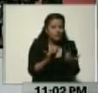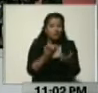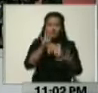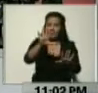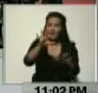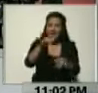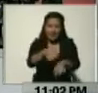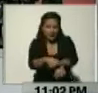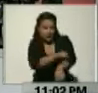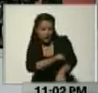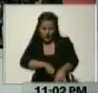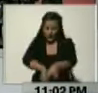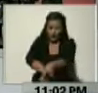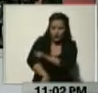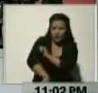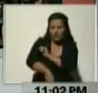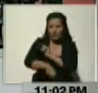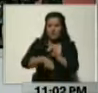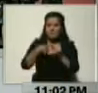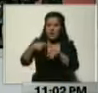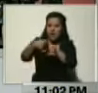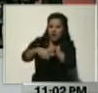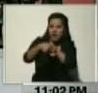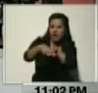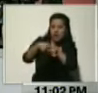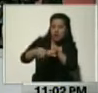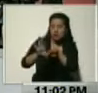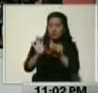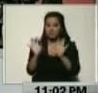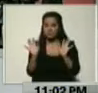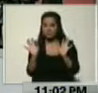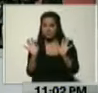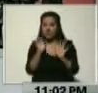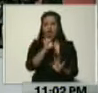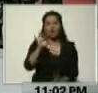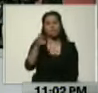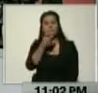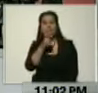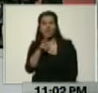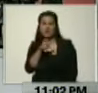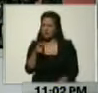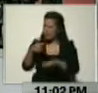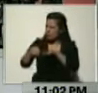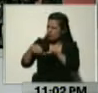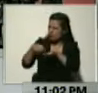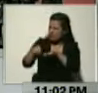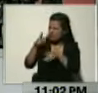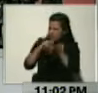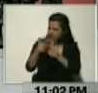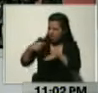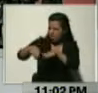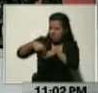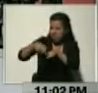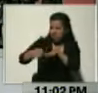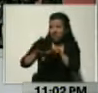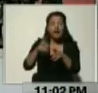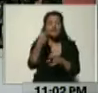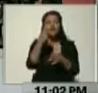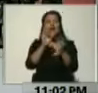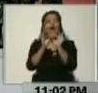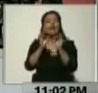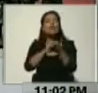Depilaciones varias y un tratamiento en nail care. Nail care. Cuida las uñas, ¿no? ¿Ah? Estamos un traductor aquí,